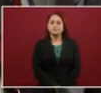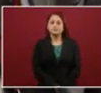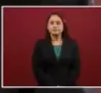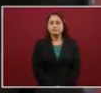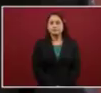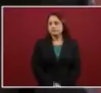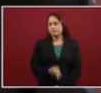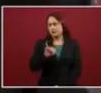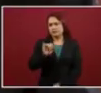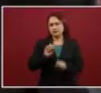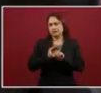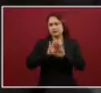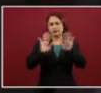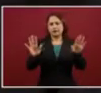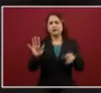ajuste